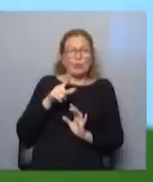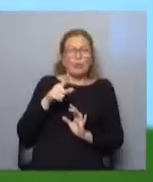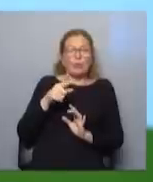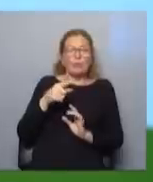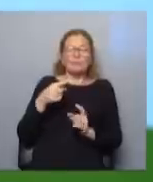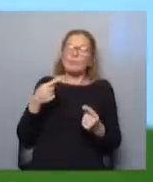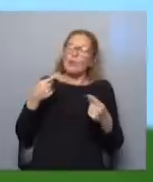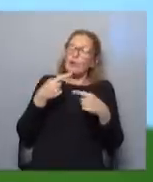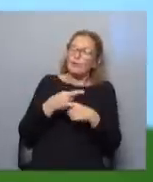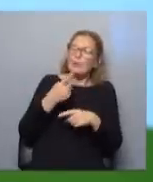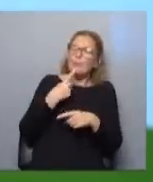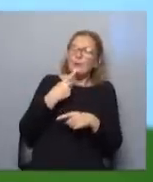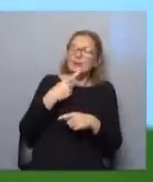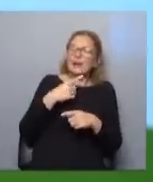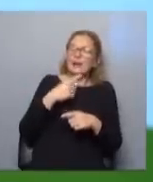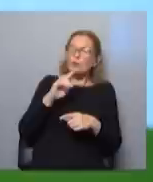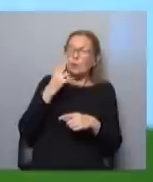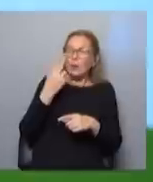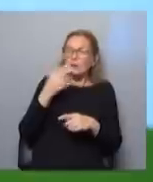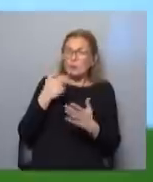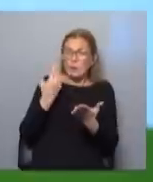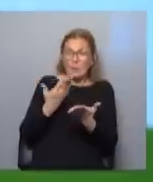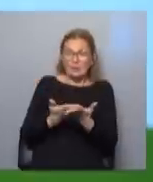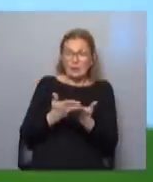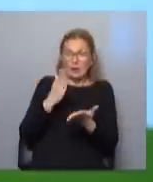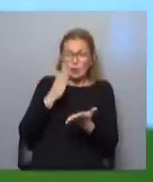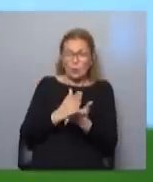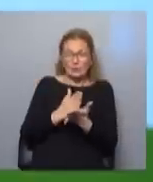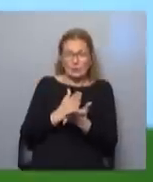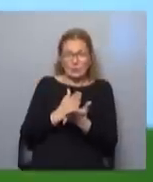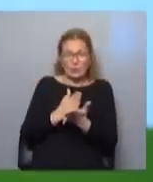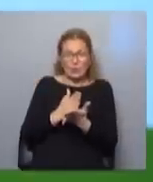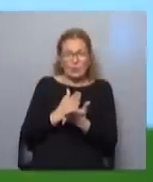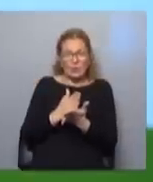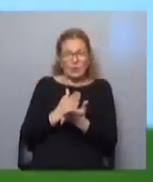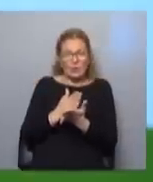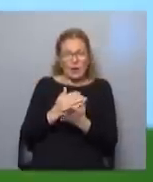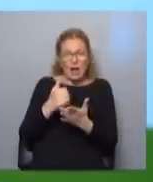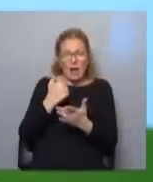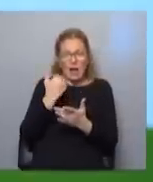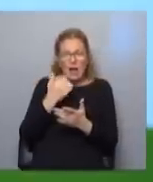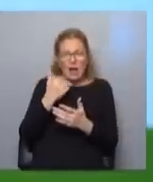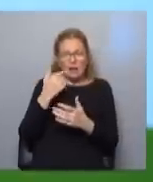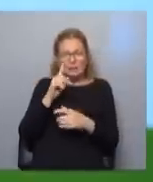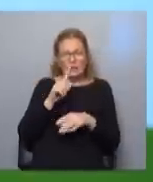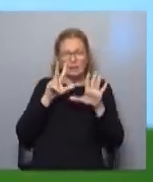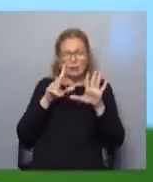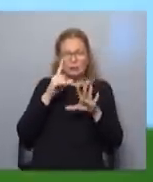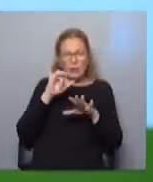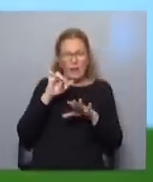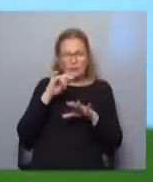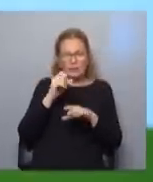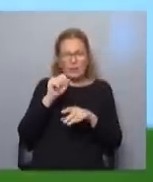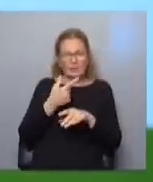nacional discrepo con y si lo plantear porque el último dique el último acto en 18 de mayo la piedra